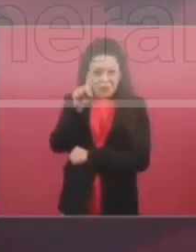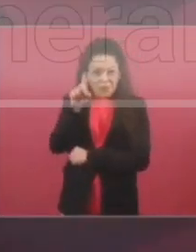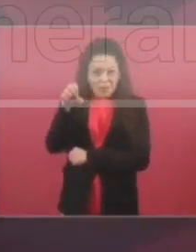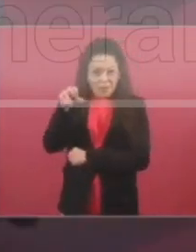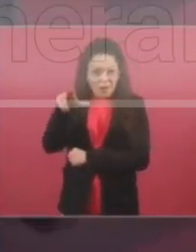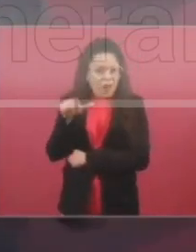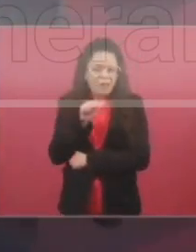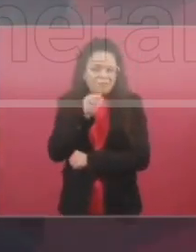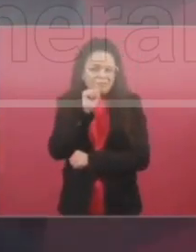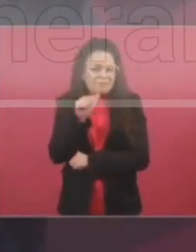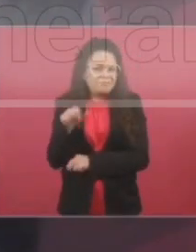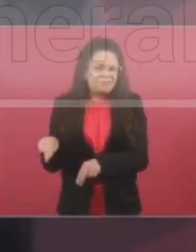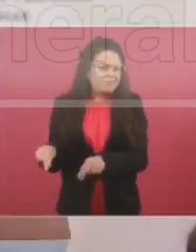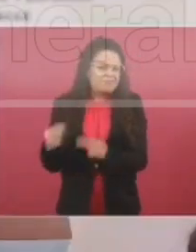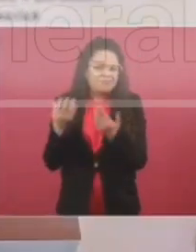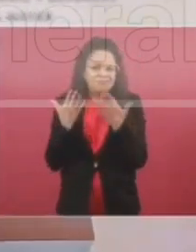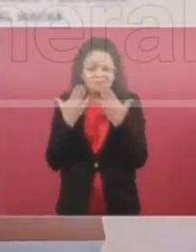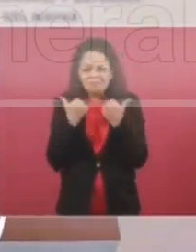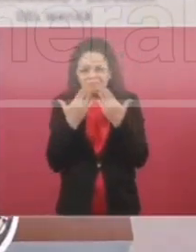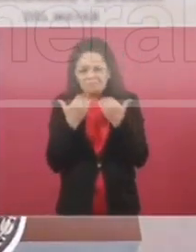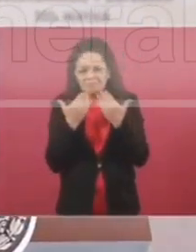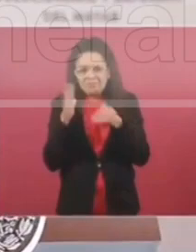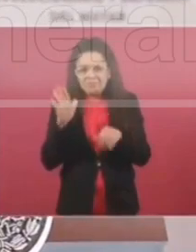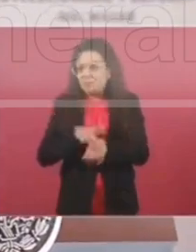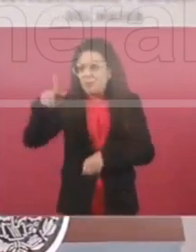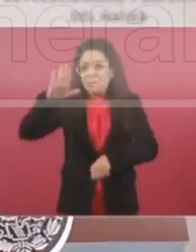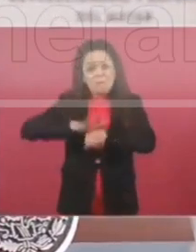de la estrategia de la guerra sucia del PRI.